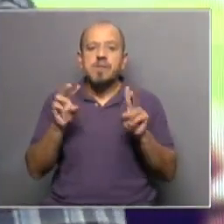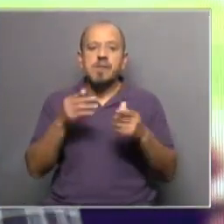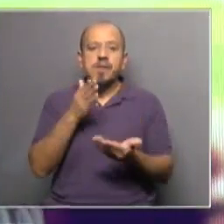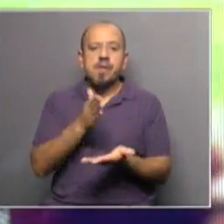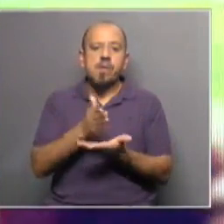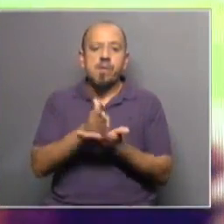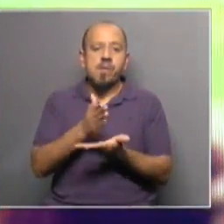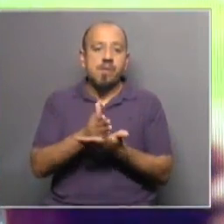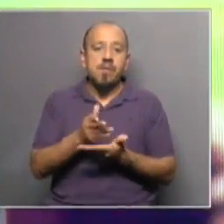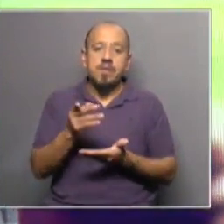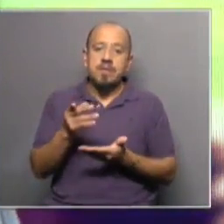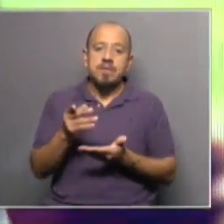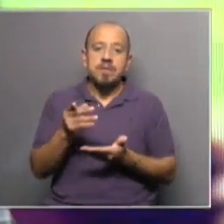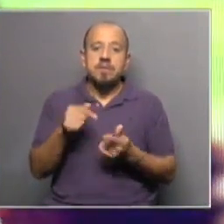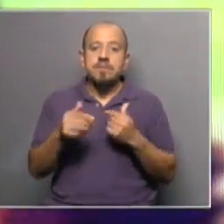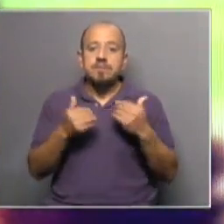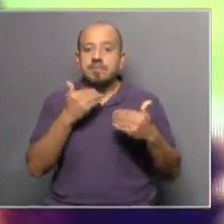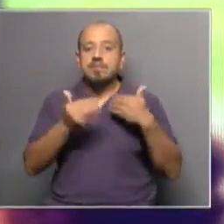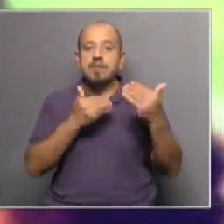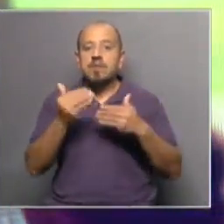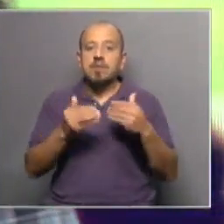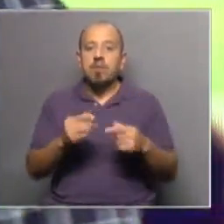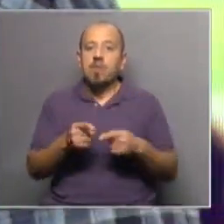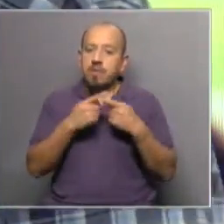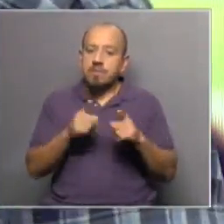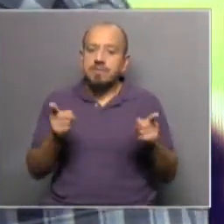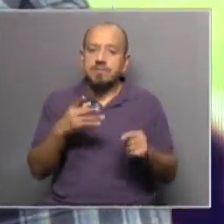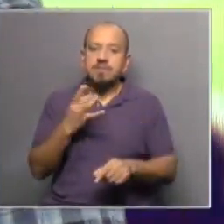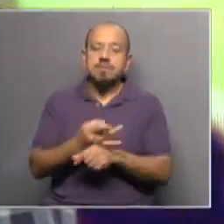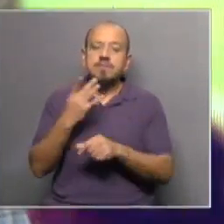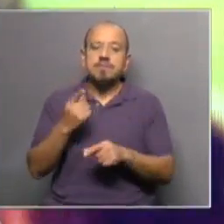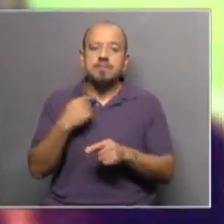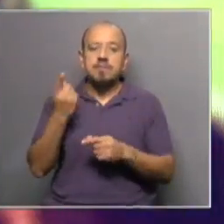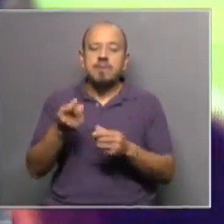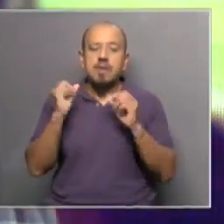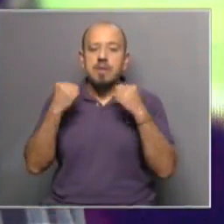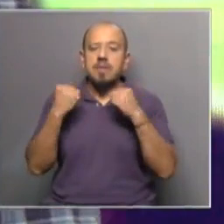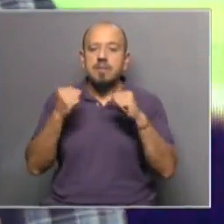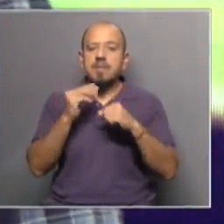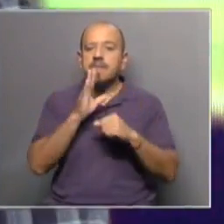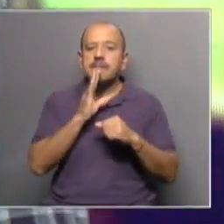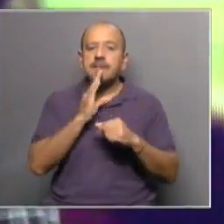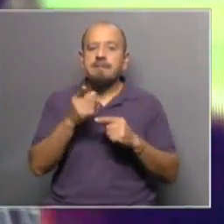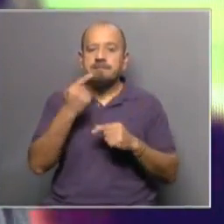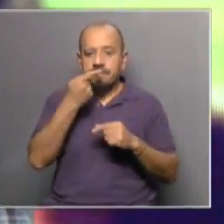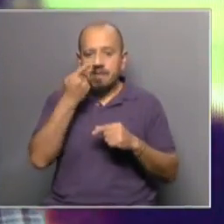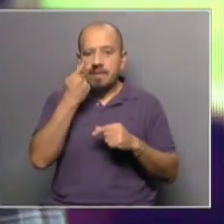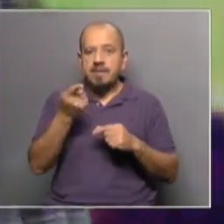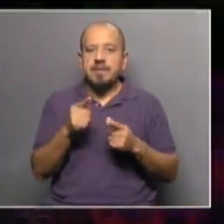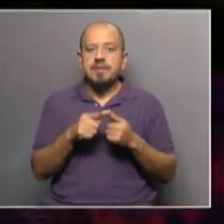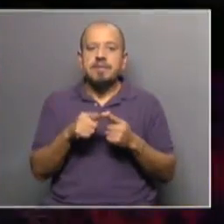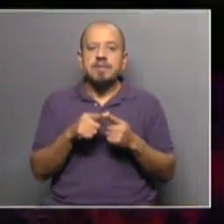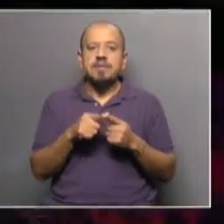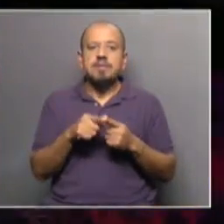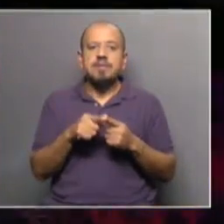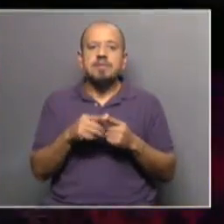derechos, como evolucionada con respecto a otras ligas profesionales de otros deportes en Estados Unidos. Entonces es interesante también abordar eso. Sí, son procesos como